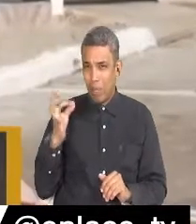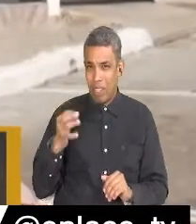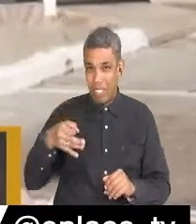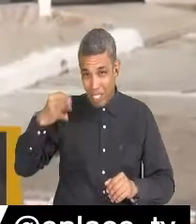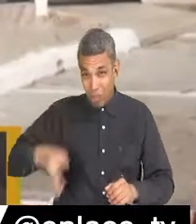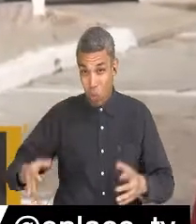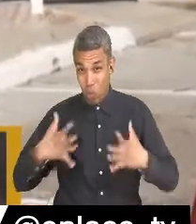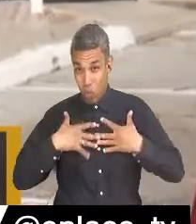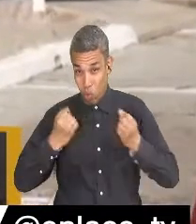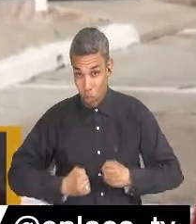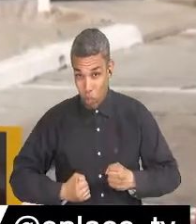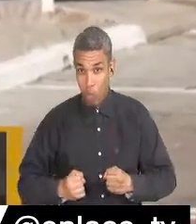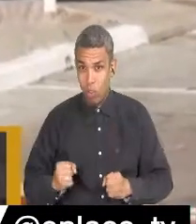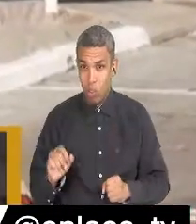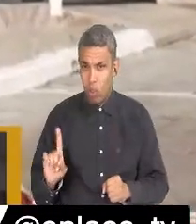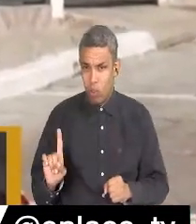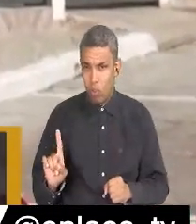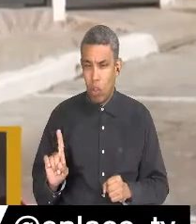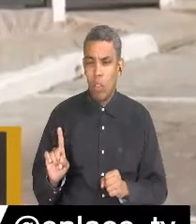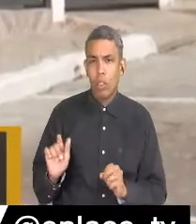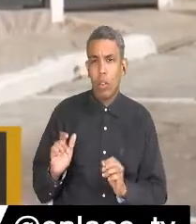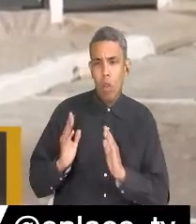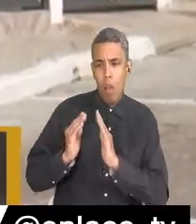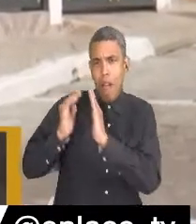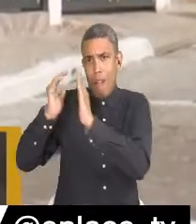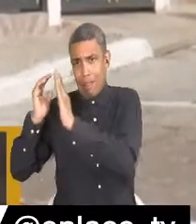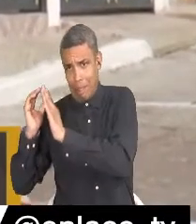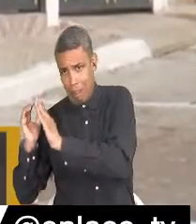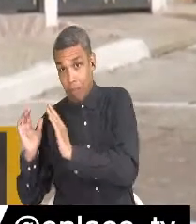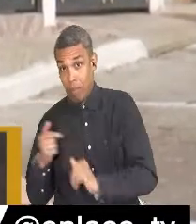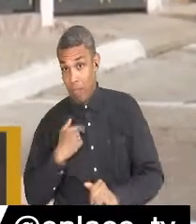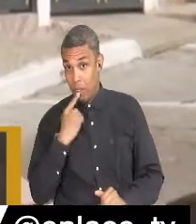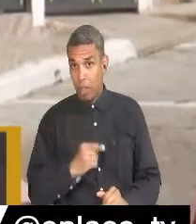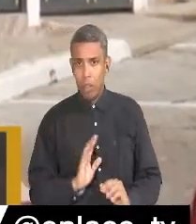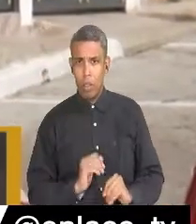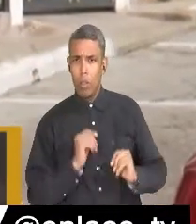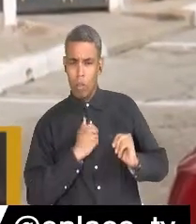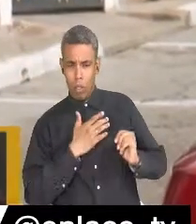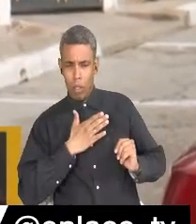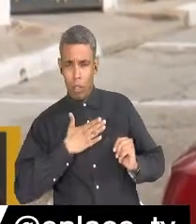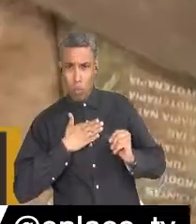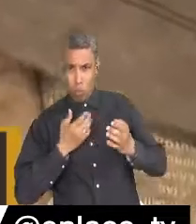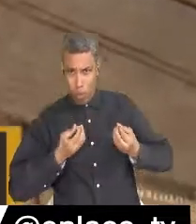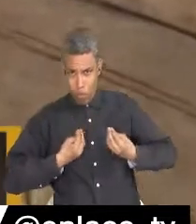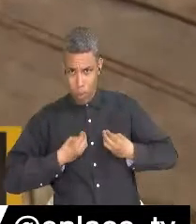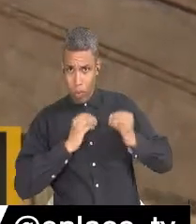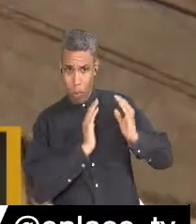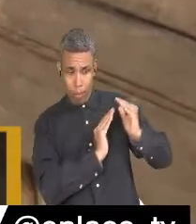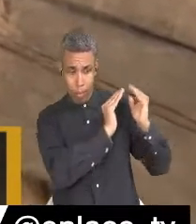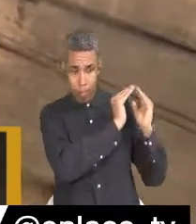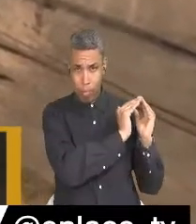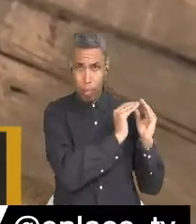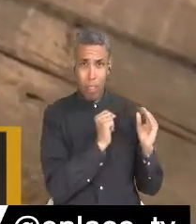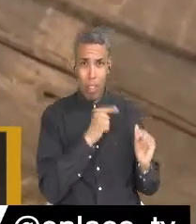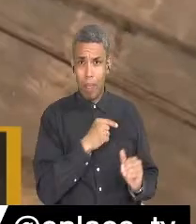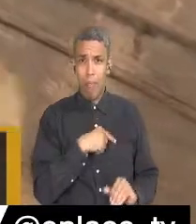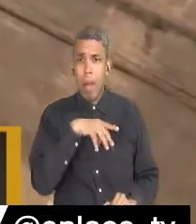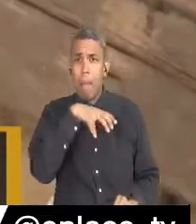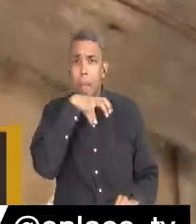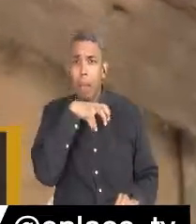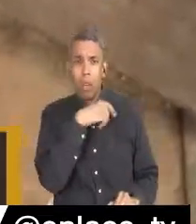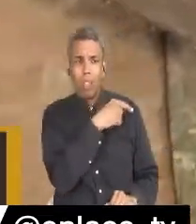dejaron abandonado ahí unos perritos en esa casa ahí y nadie le echaba comida, solamente yo me condolí toda la comunidad que hay aquí